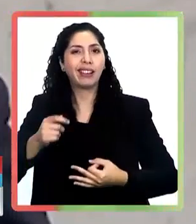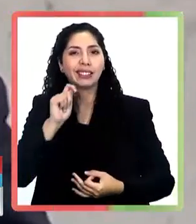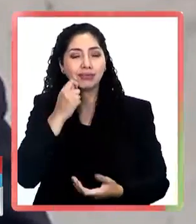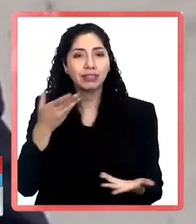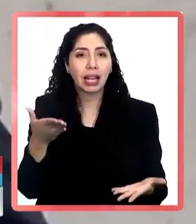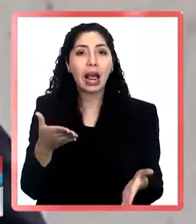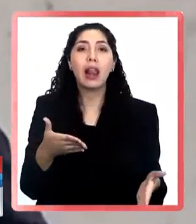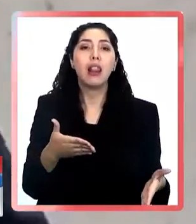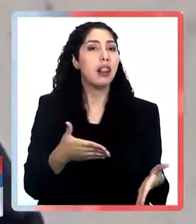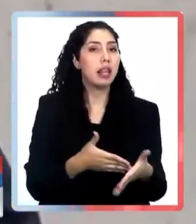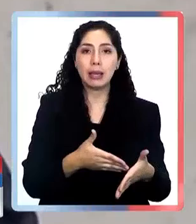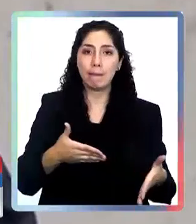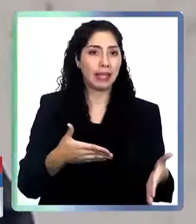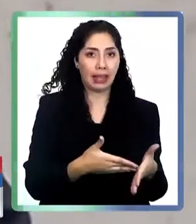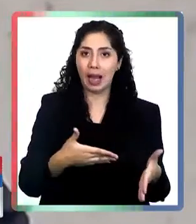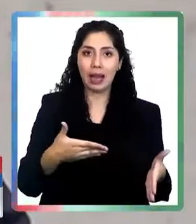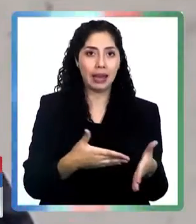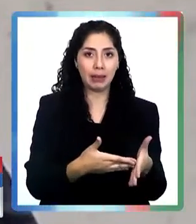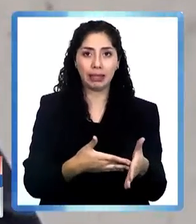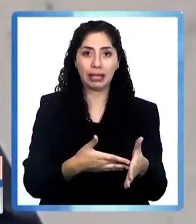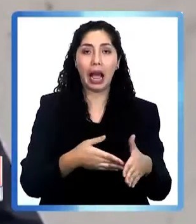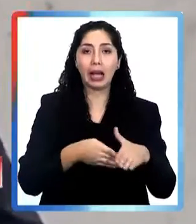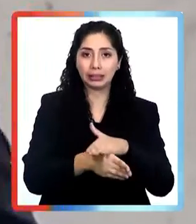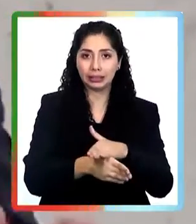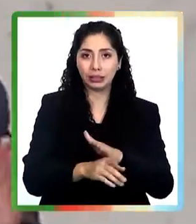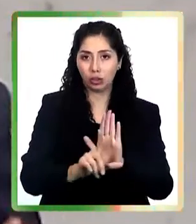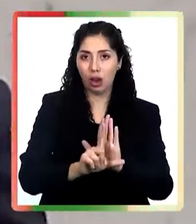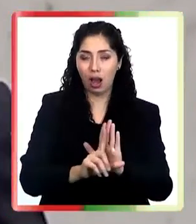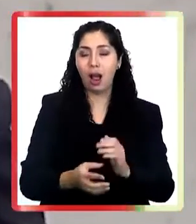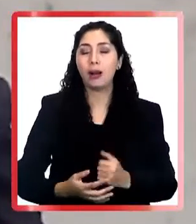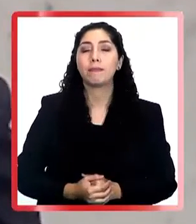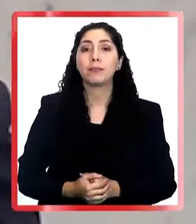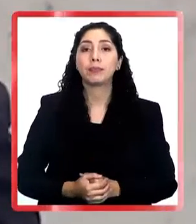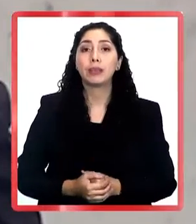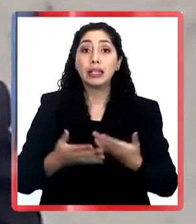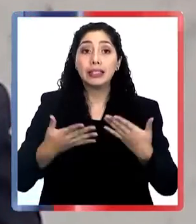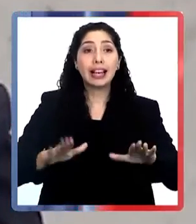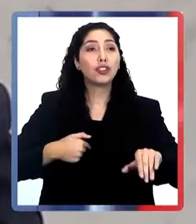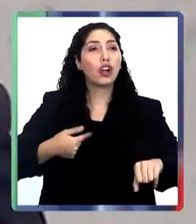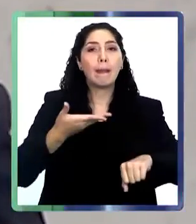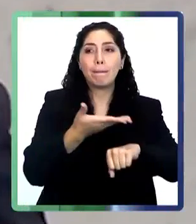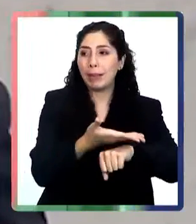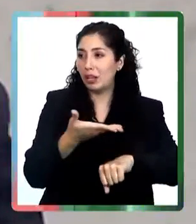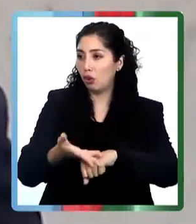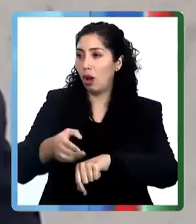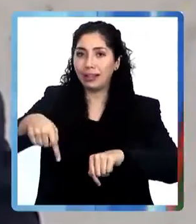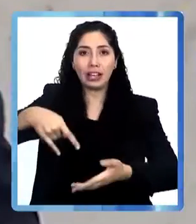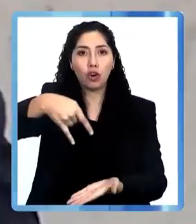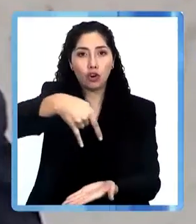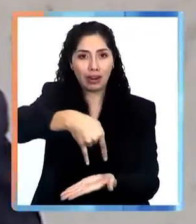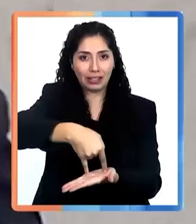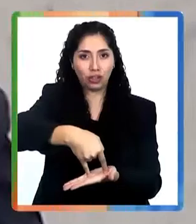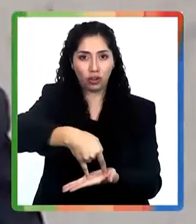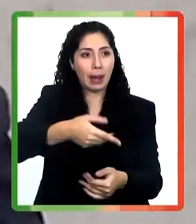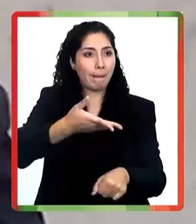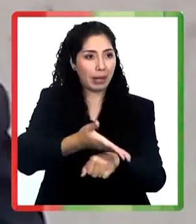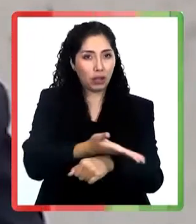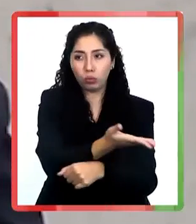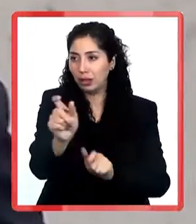limitación radical de su acceso legal y desde ya le solicito a este honorable congreso